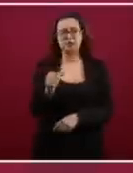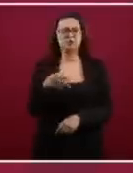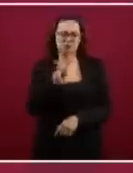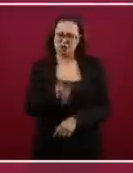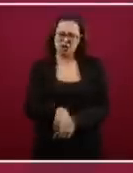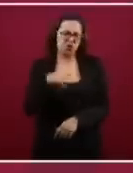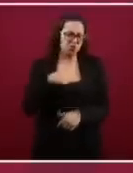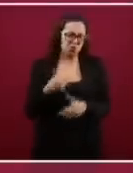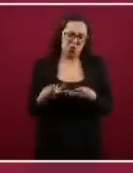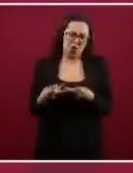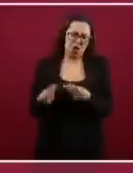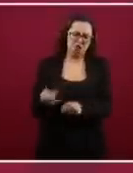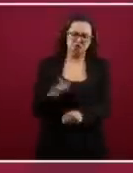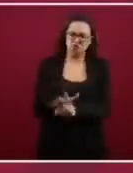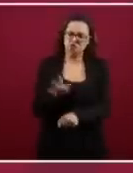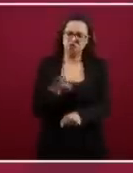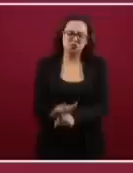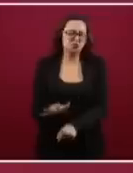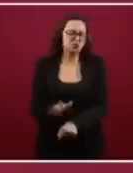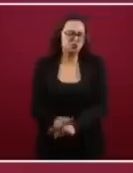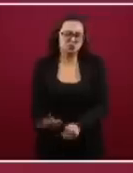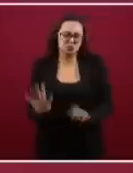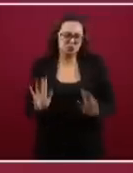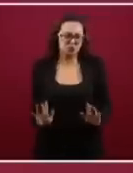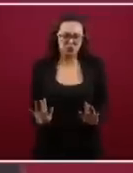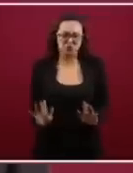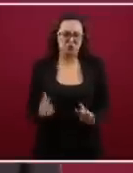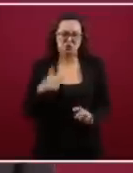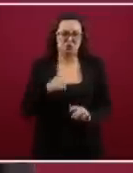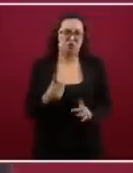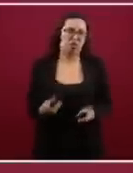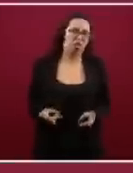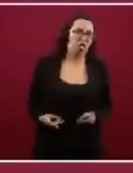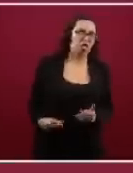mucho porque soy